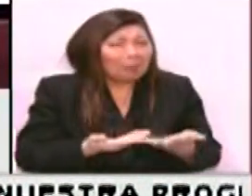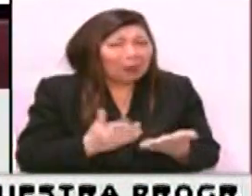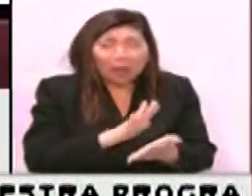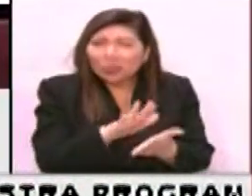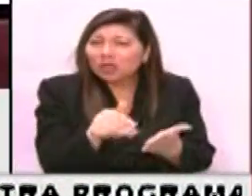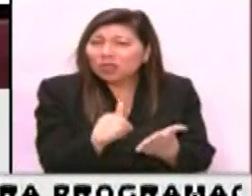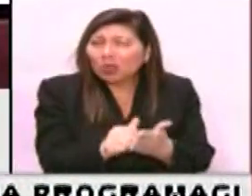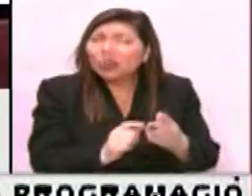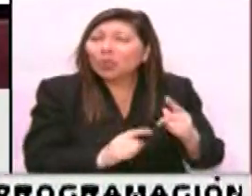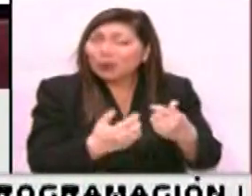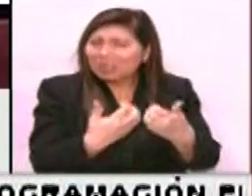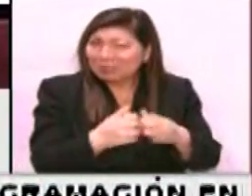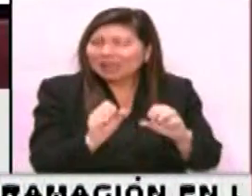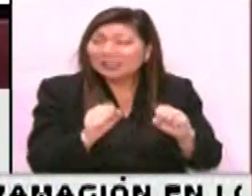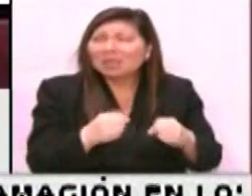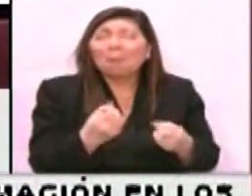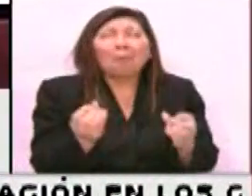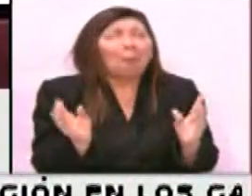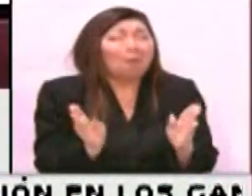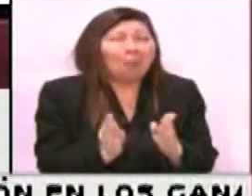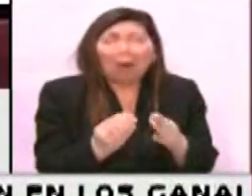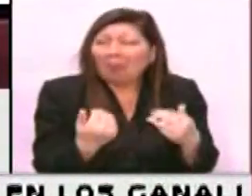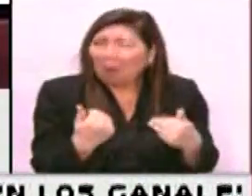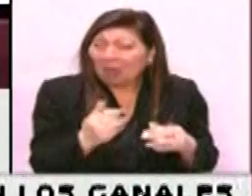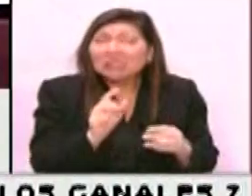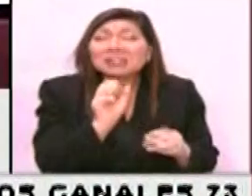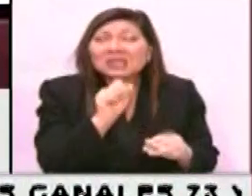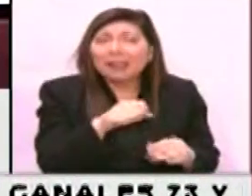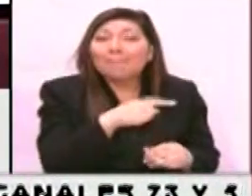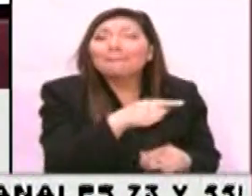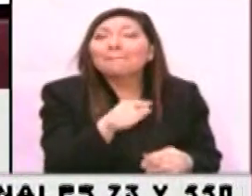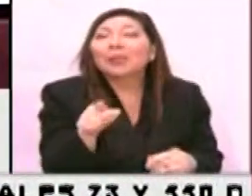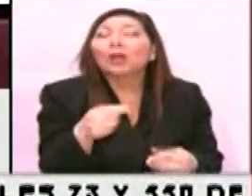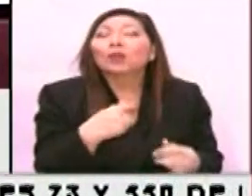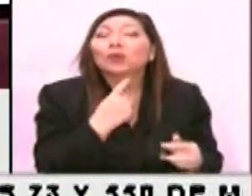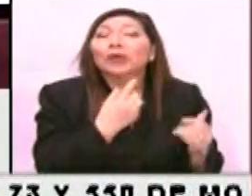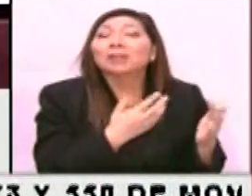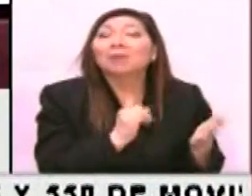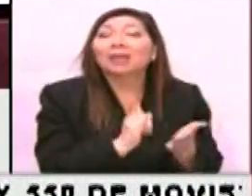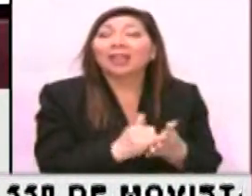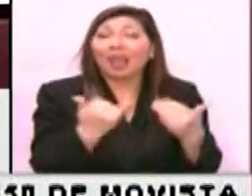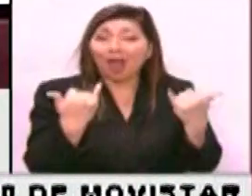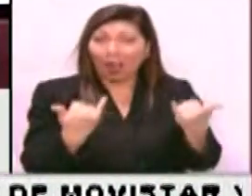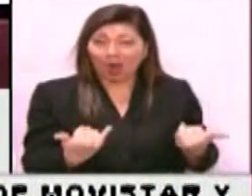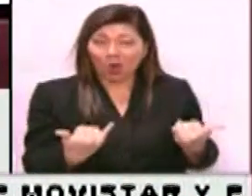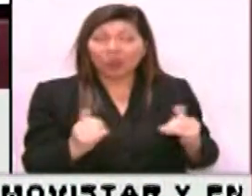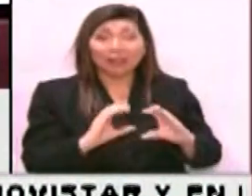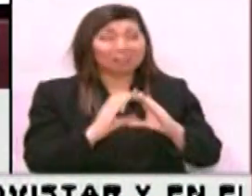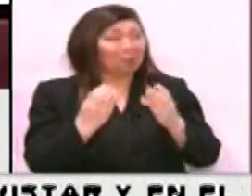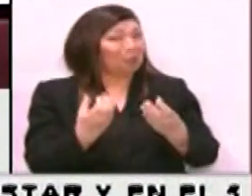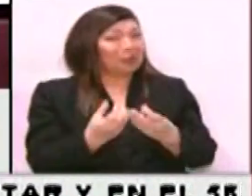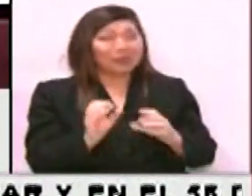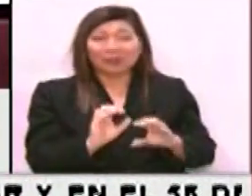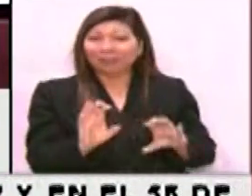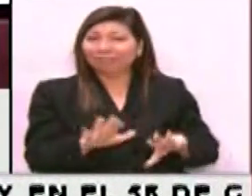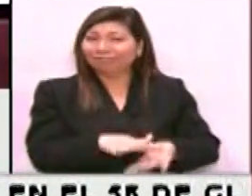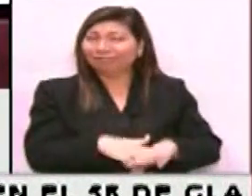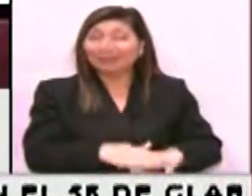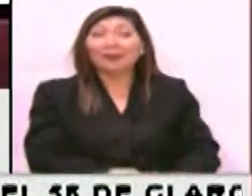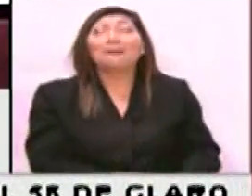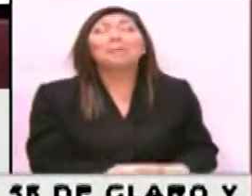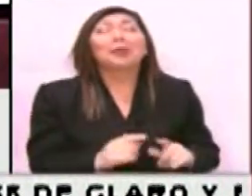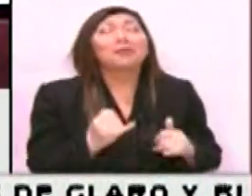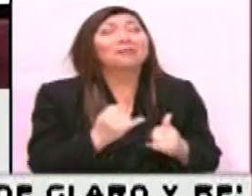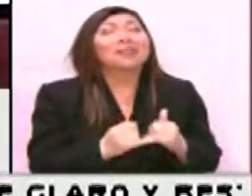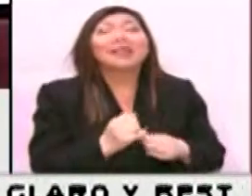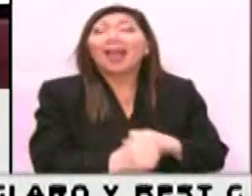todos en alguna empresa, por muy pequeña que sea. Pero yo espero que ahora que están en el Congreso no las están gestionando. Pero a